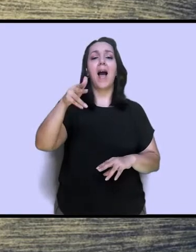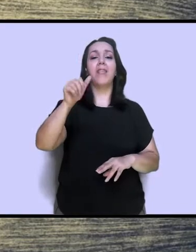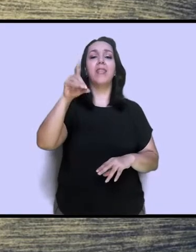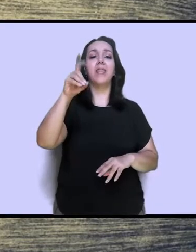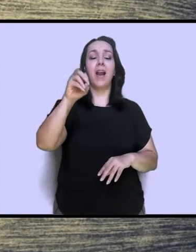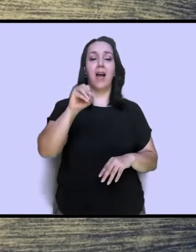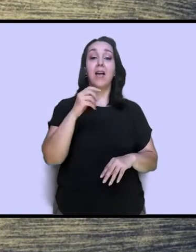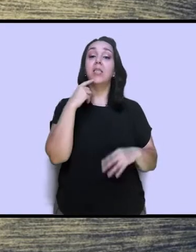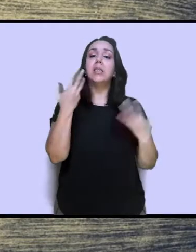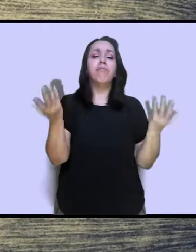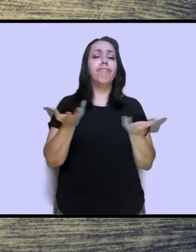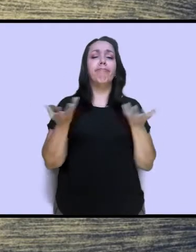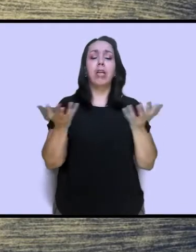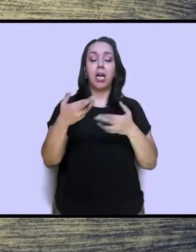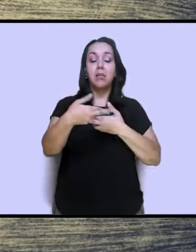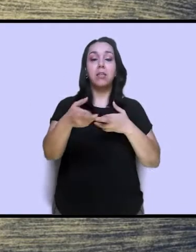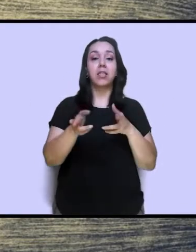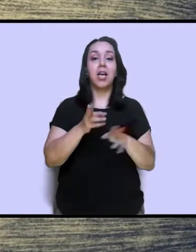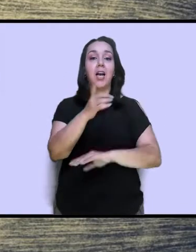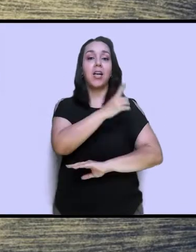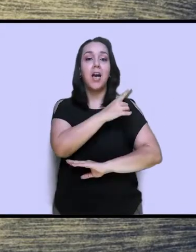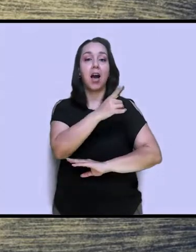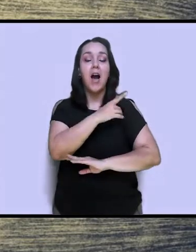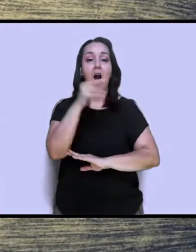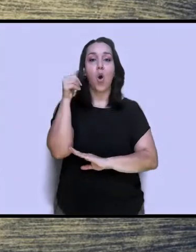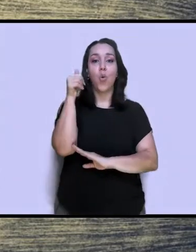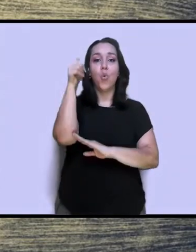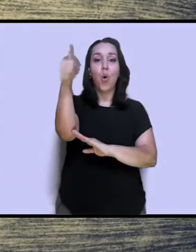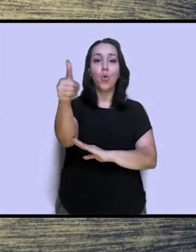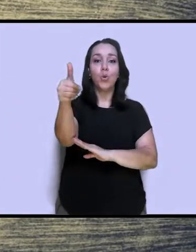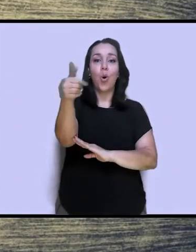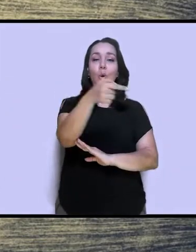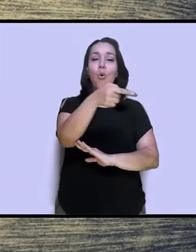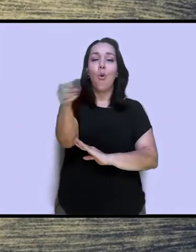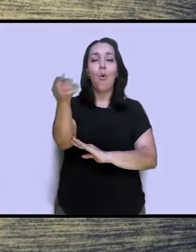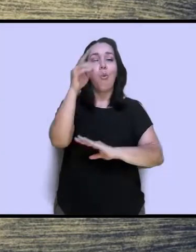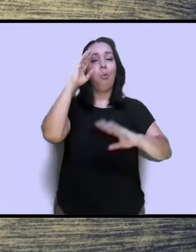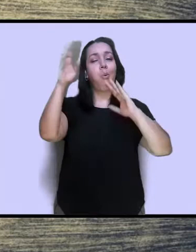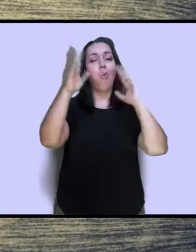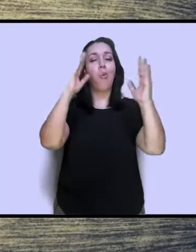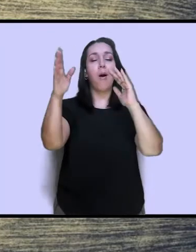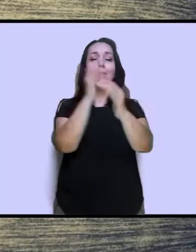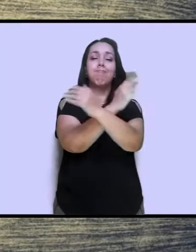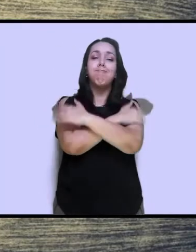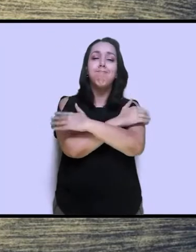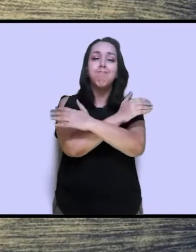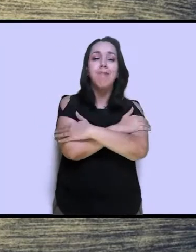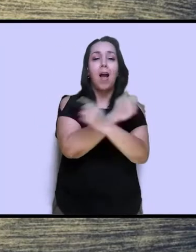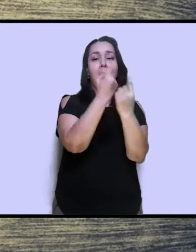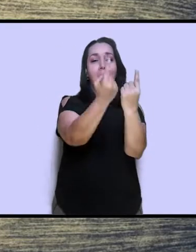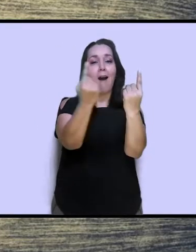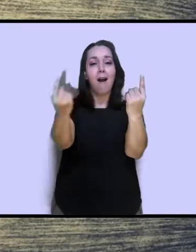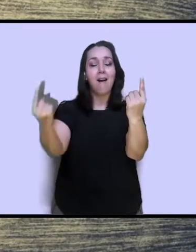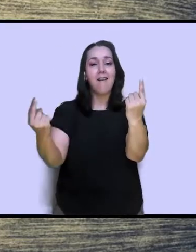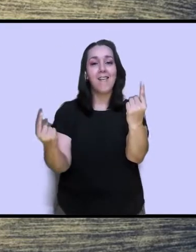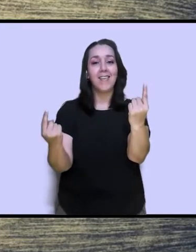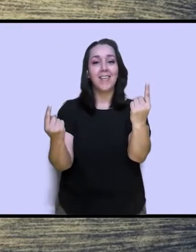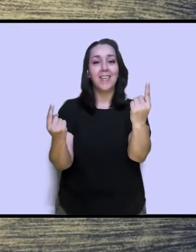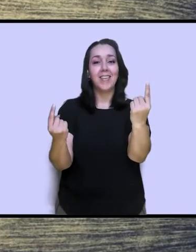Aguilar. Desde la Dirección Regional de Educación de Alajuela, les brindamos un cálido saludo a cada uno de